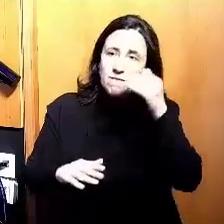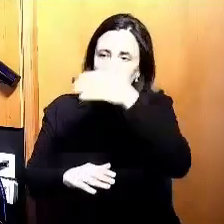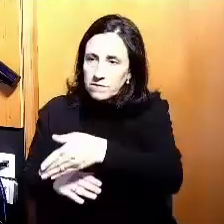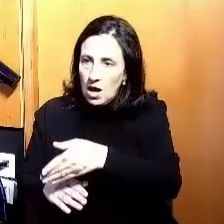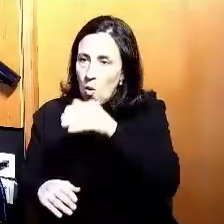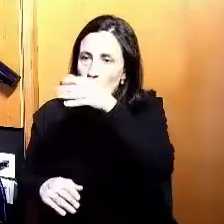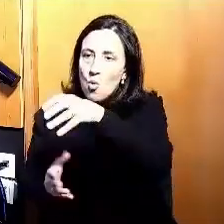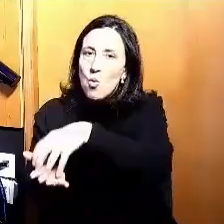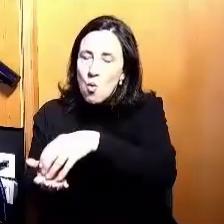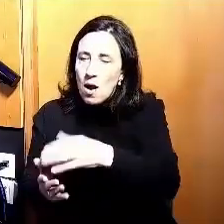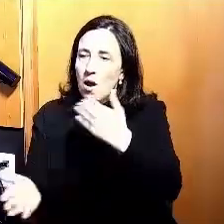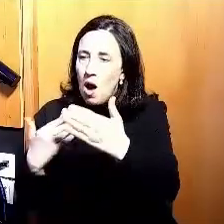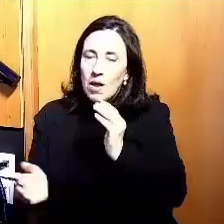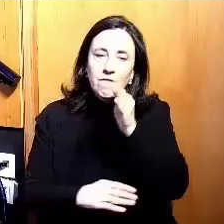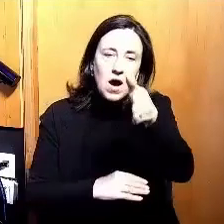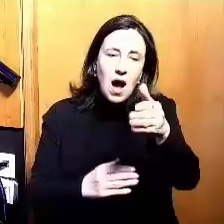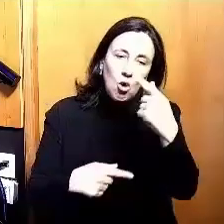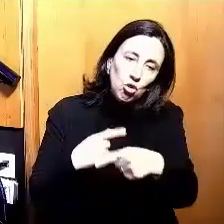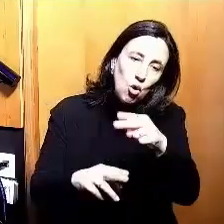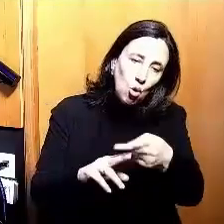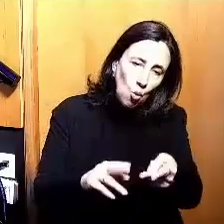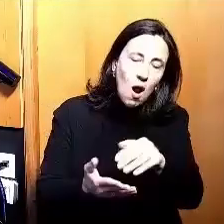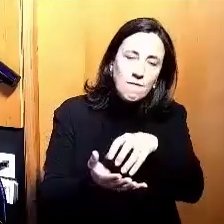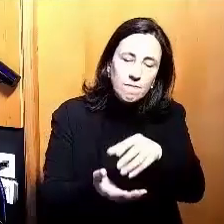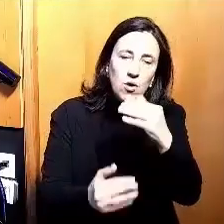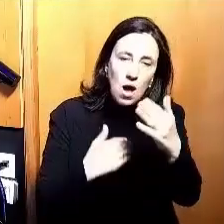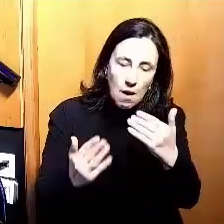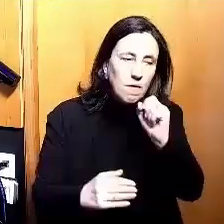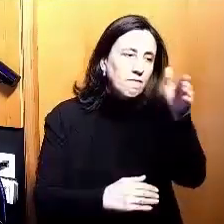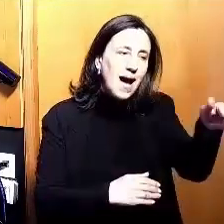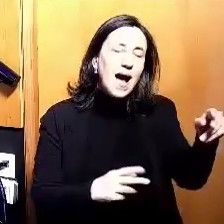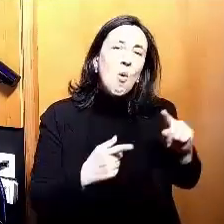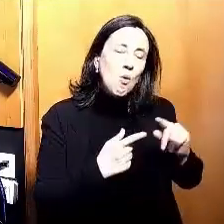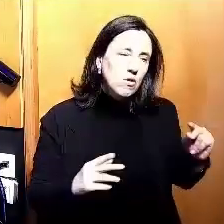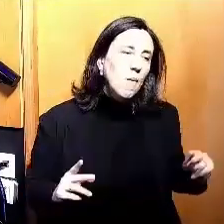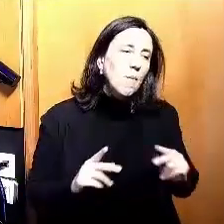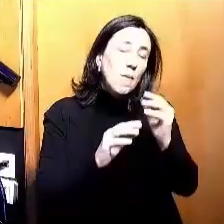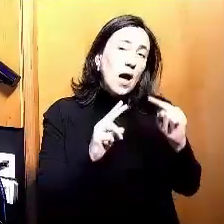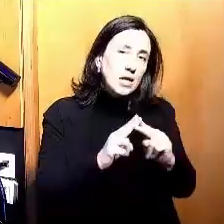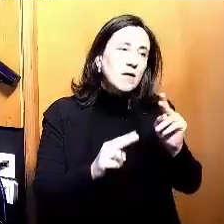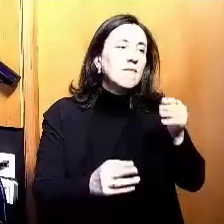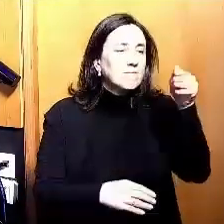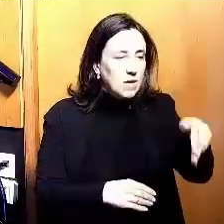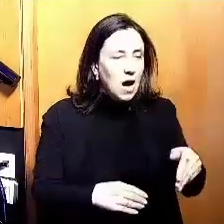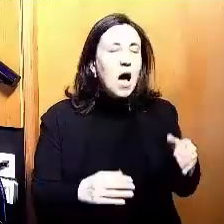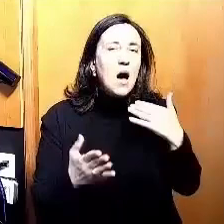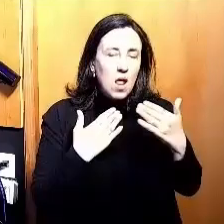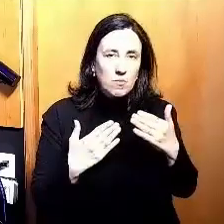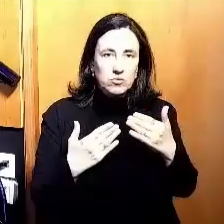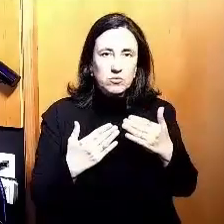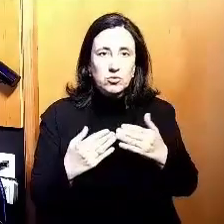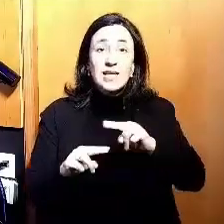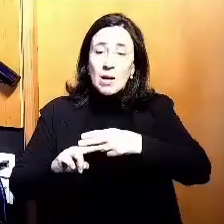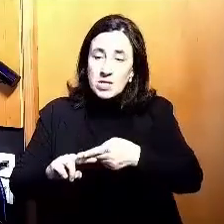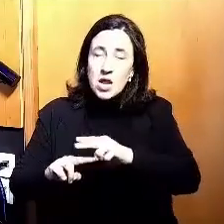dice. Si uno va a la reunión de UN Stats, va. UN Women, vas. Acuerdo de París, va. Con esto, repitámoslo al hartazgo y metamos esta agenda en